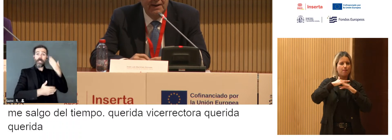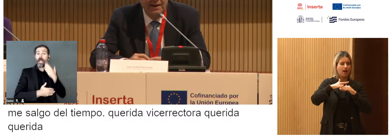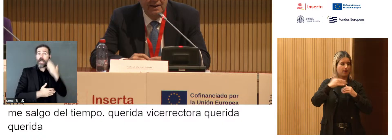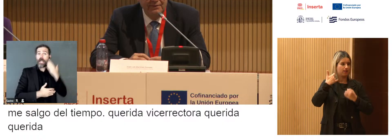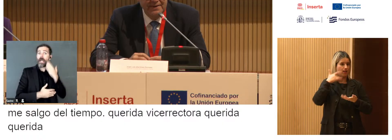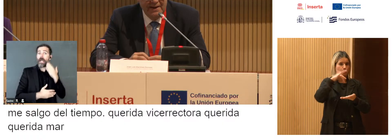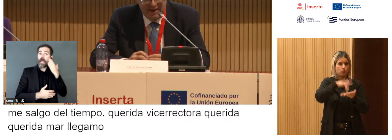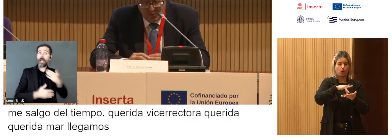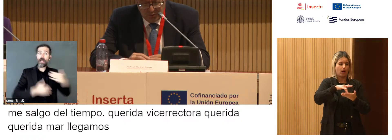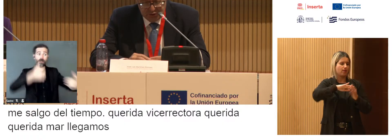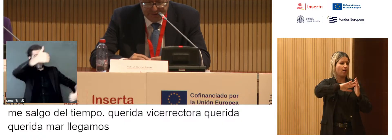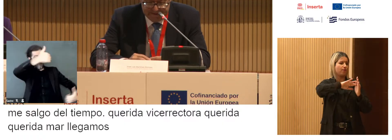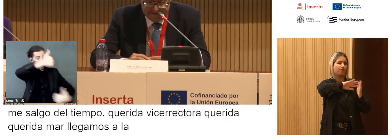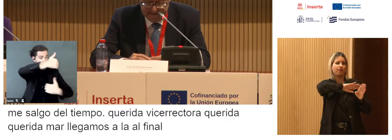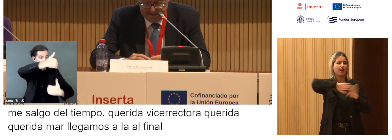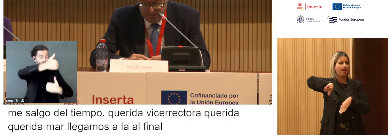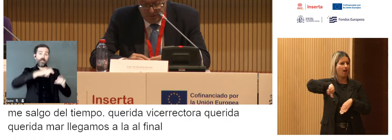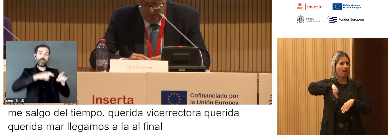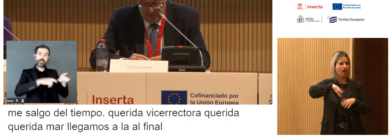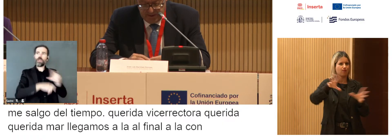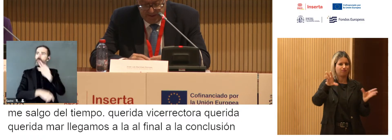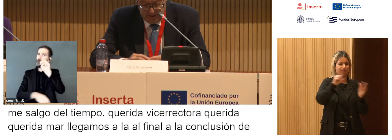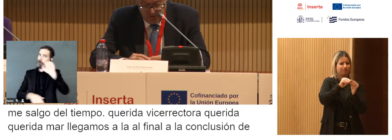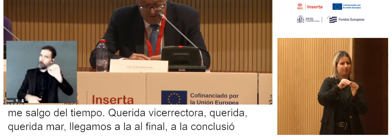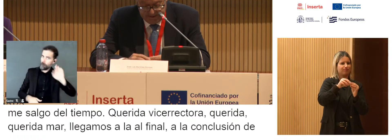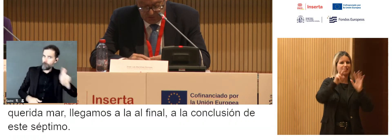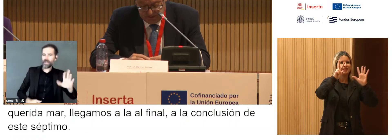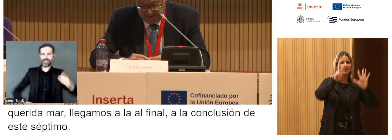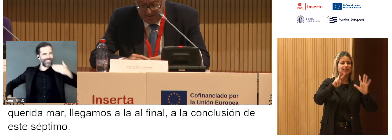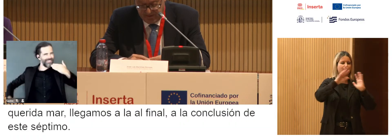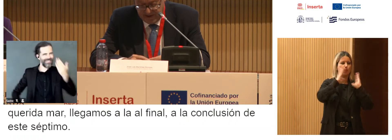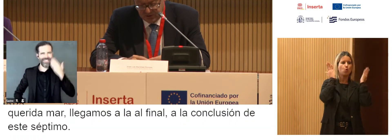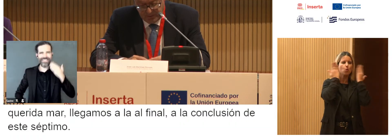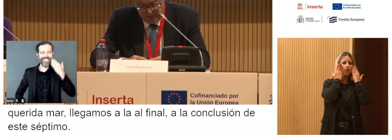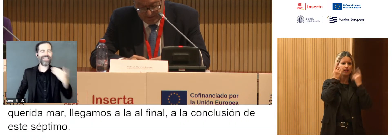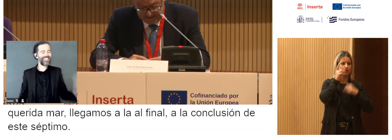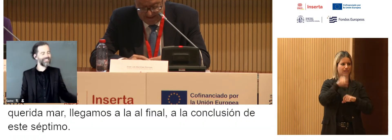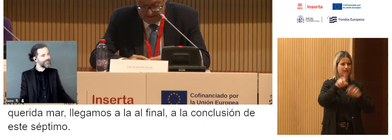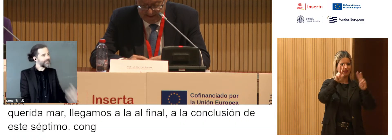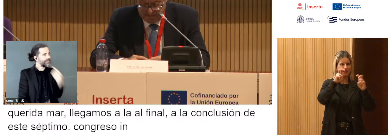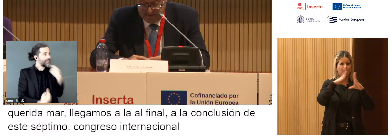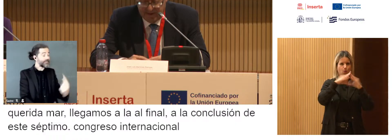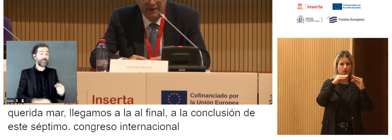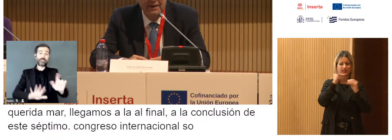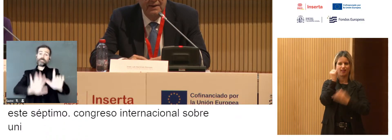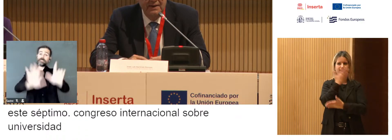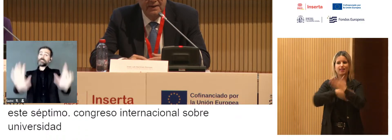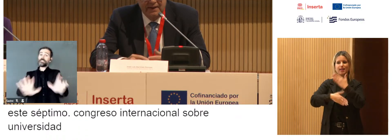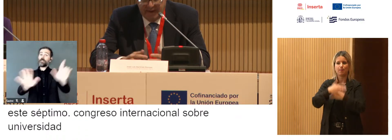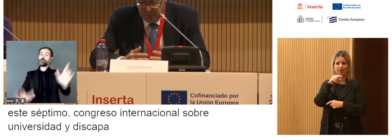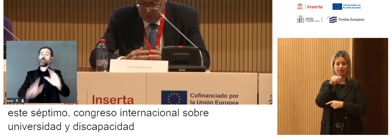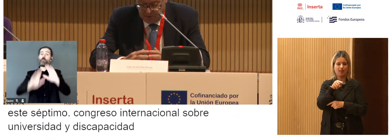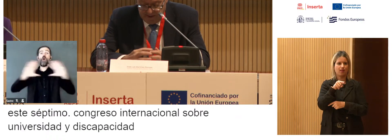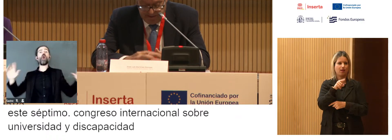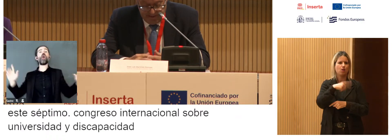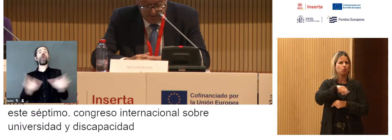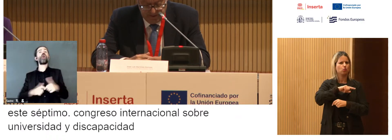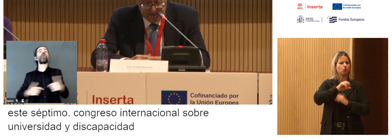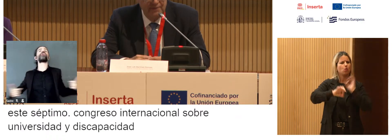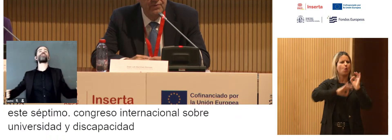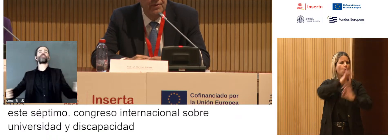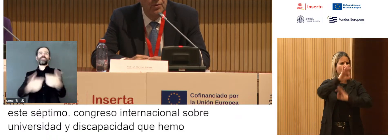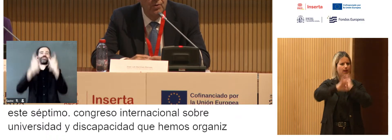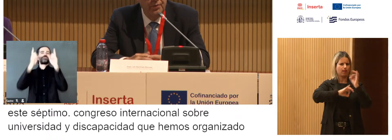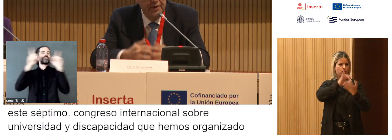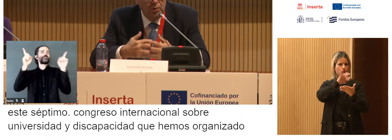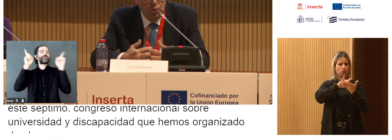llegamos al final, a la conclusión de este 7º Congreso Internacional sobre Universidad y Discapacidad que hemos organizado desde